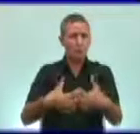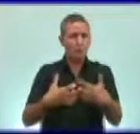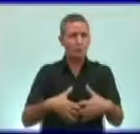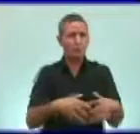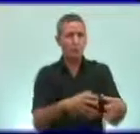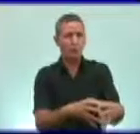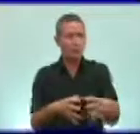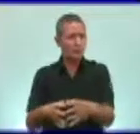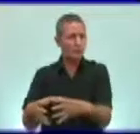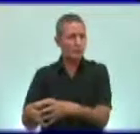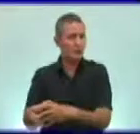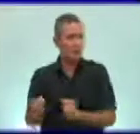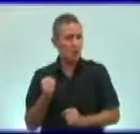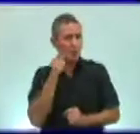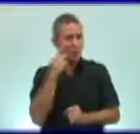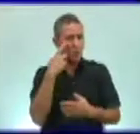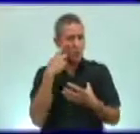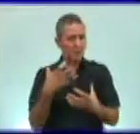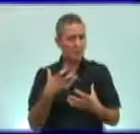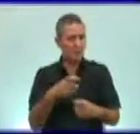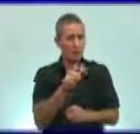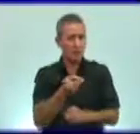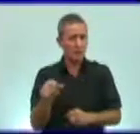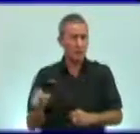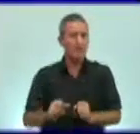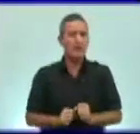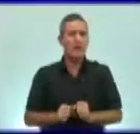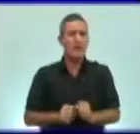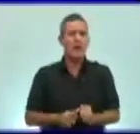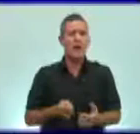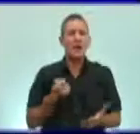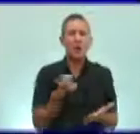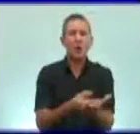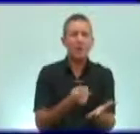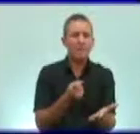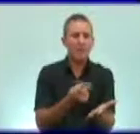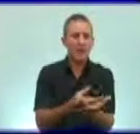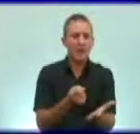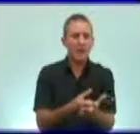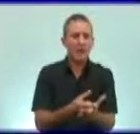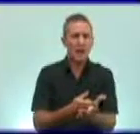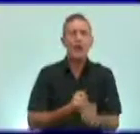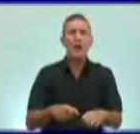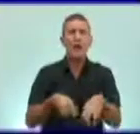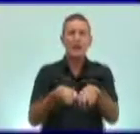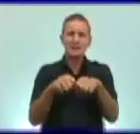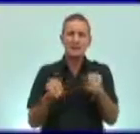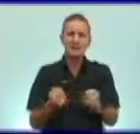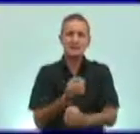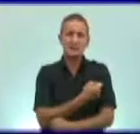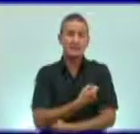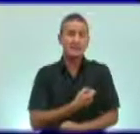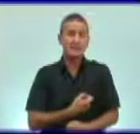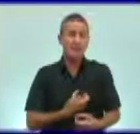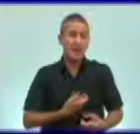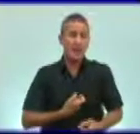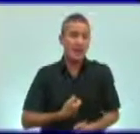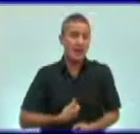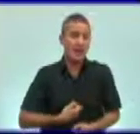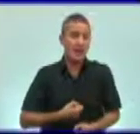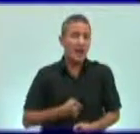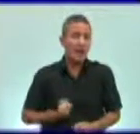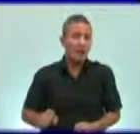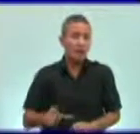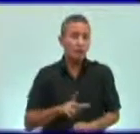la condición esencial del ser humano es consumir. El sistema socialista tiene que ser racional y tiene que ser racional